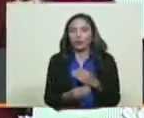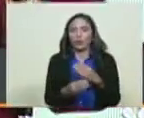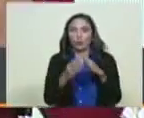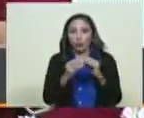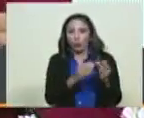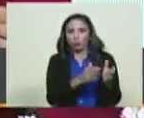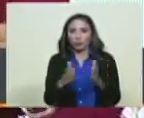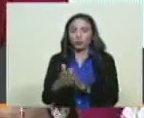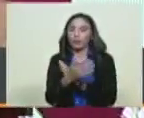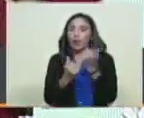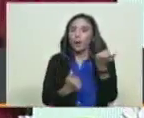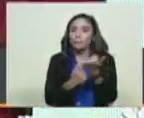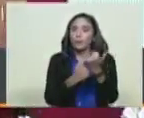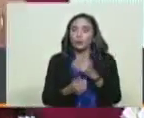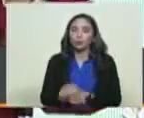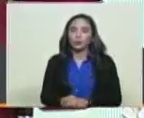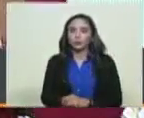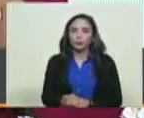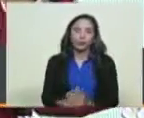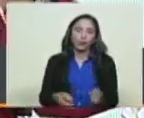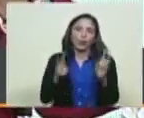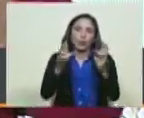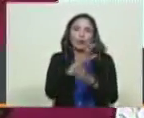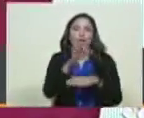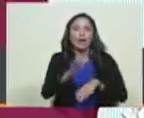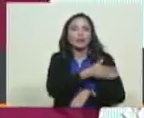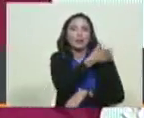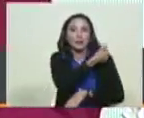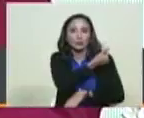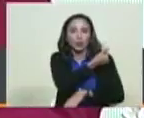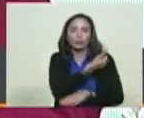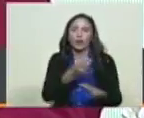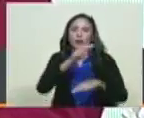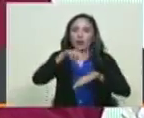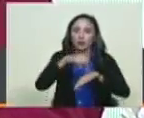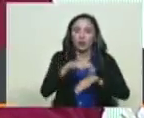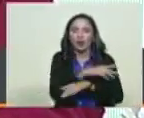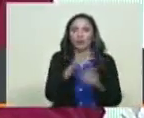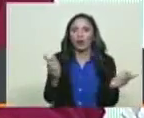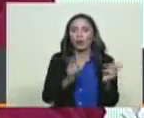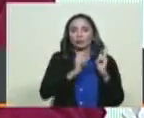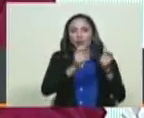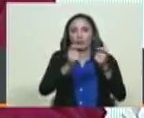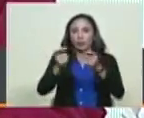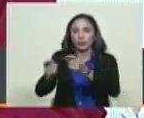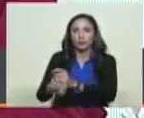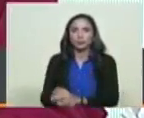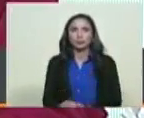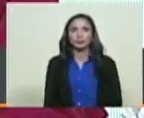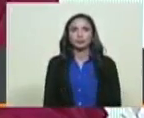pedir el apoyo para una nueva dirección nacional designada de acuerdo al estatuto